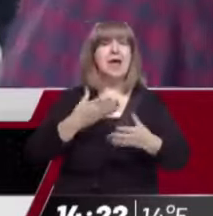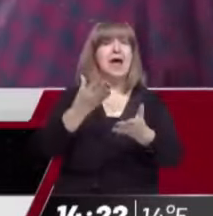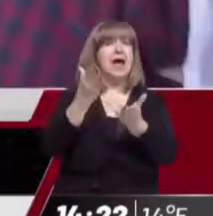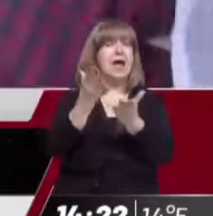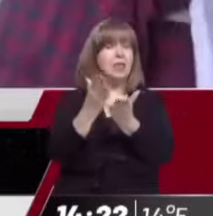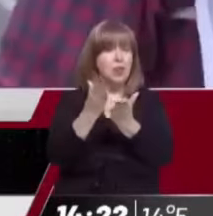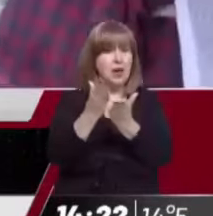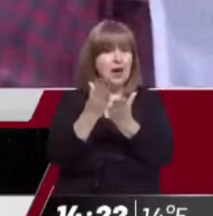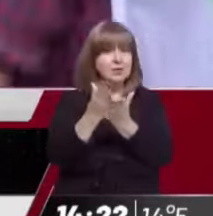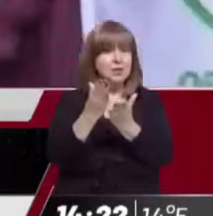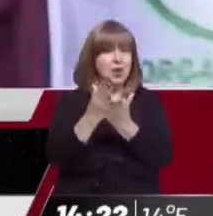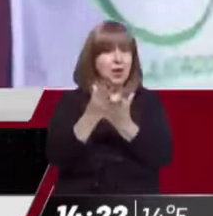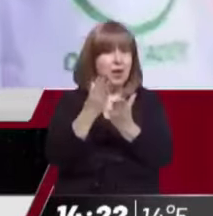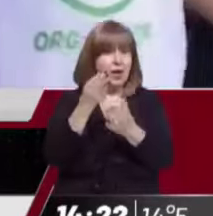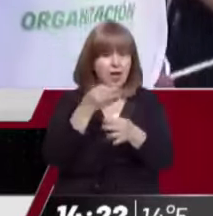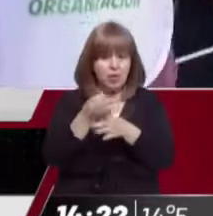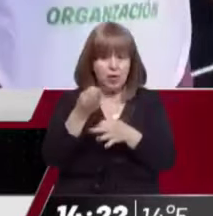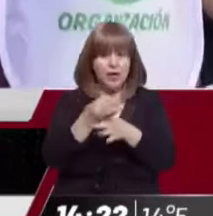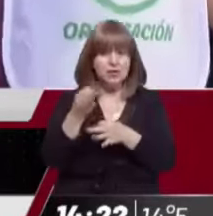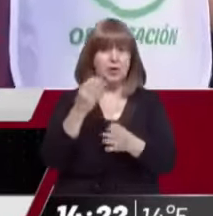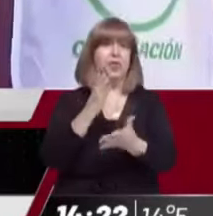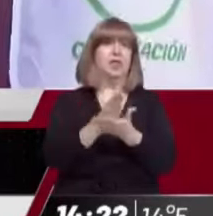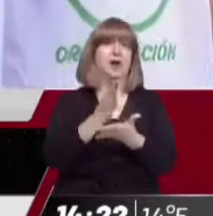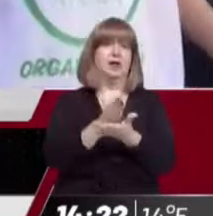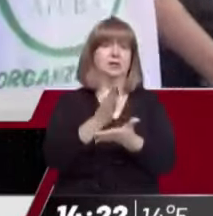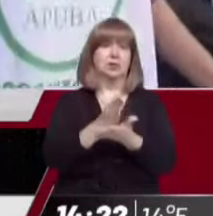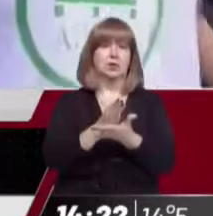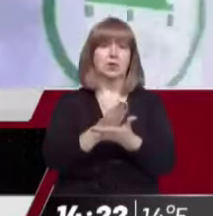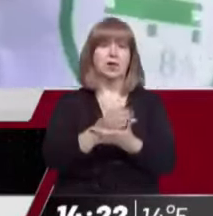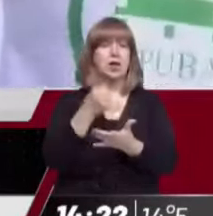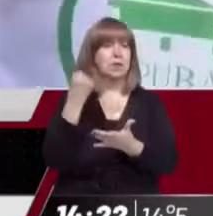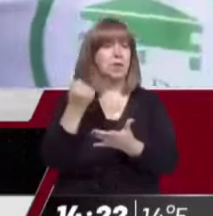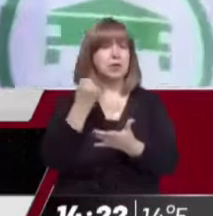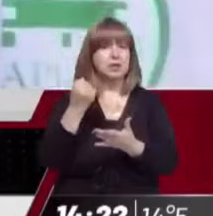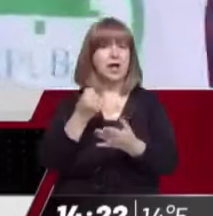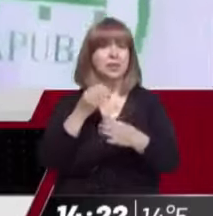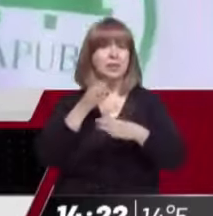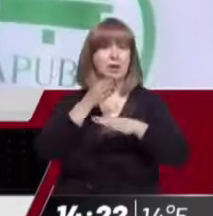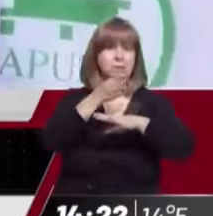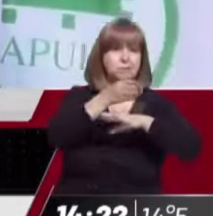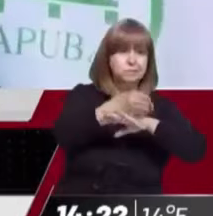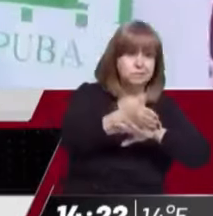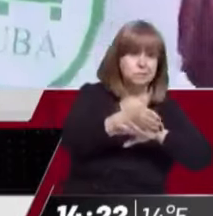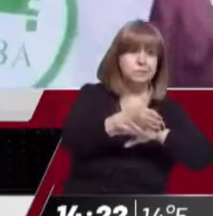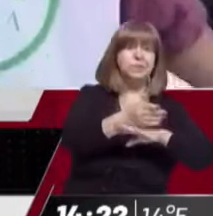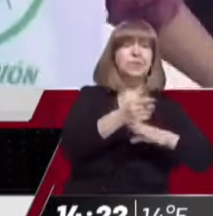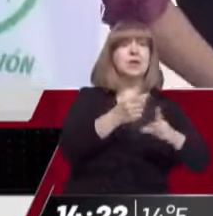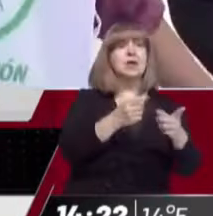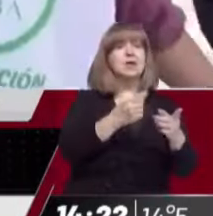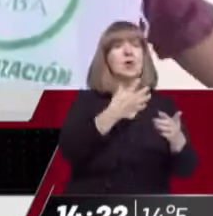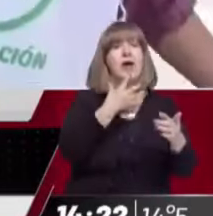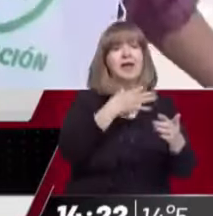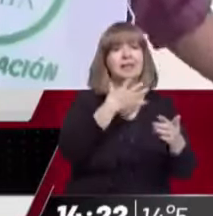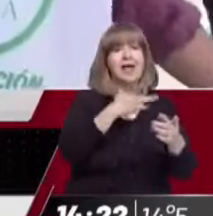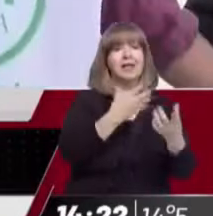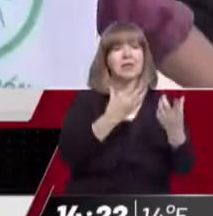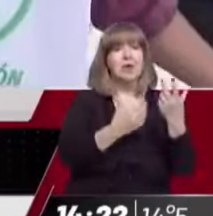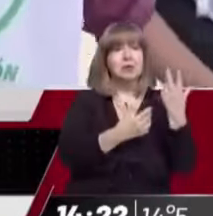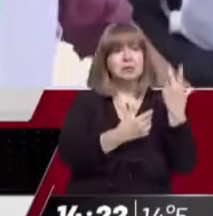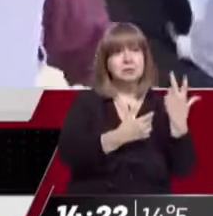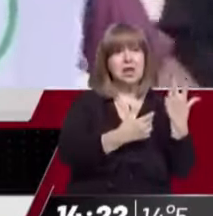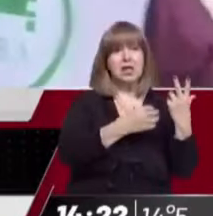alguien pueda entrar a una carrera, verla, estudiarla, comprenderla y que diga no me gusta, y en verdad quiero hacer otra cosa, y eso me construye como ser